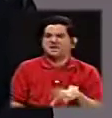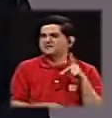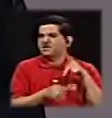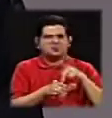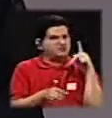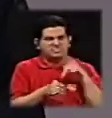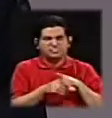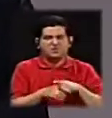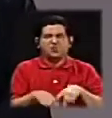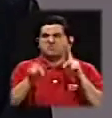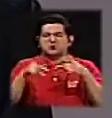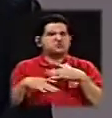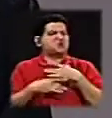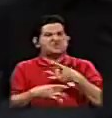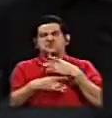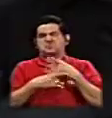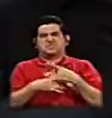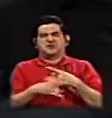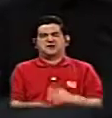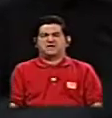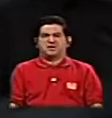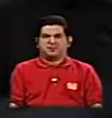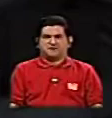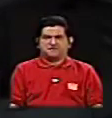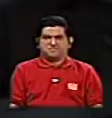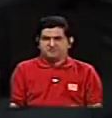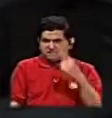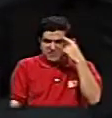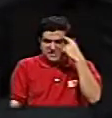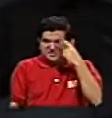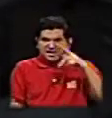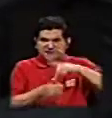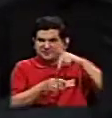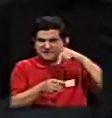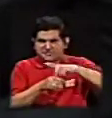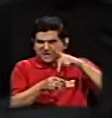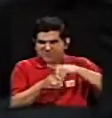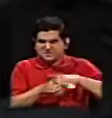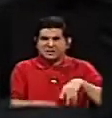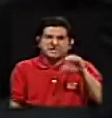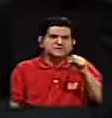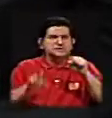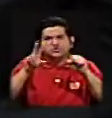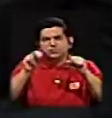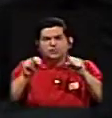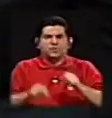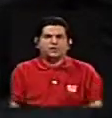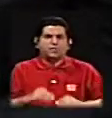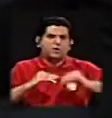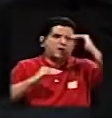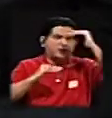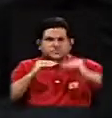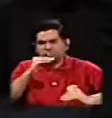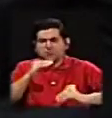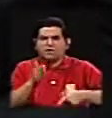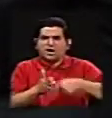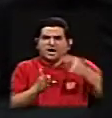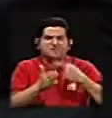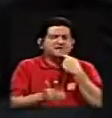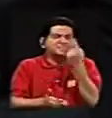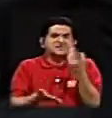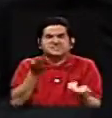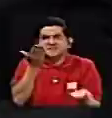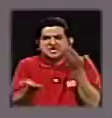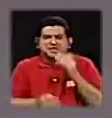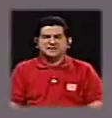participación, esa abstención, una participación alta. en ocasiones podría verse, algunos dicen que